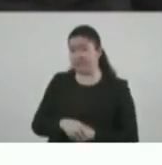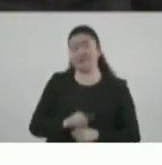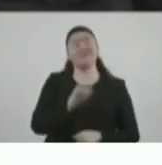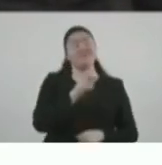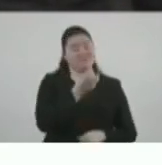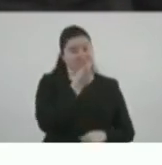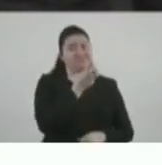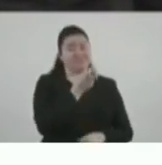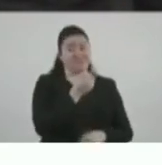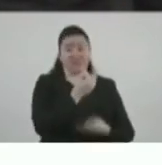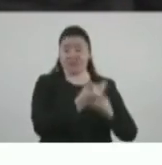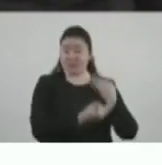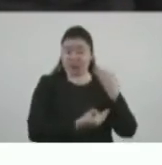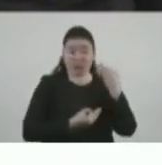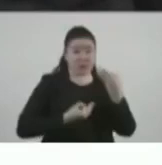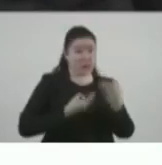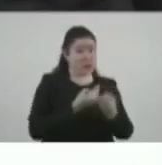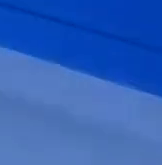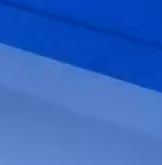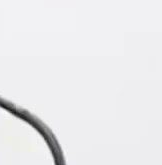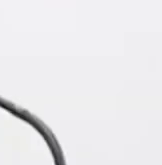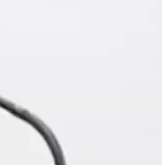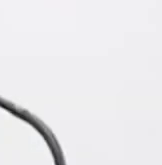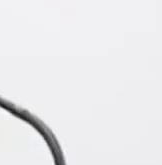estamos sujetos a una revisión todos los días.